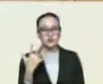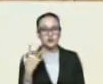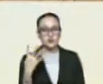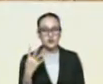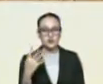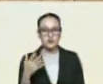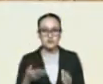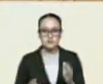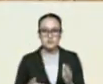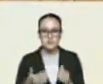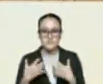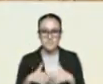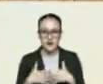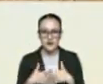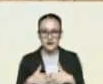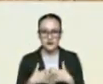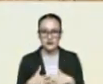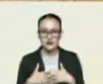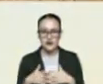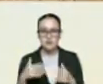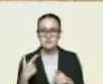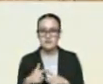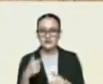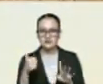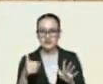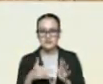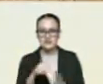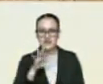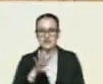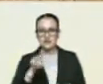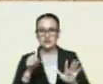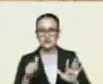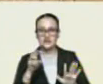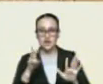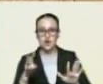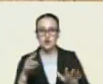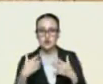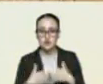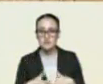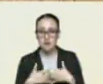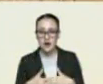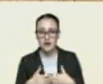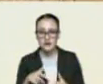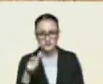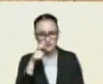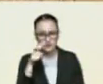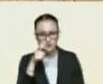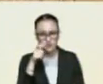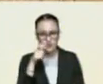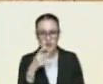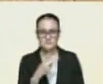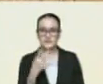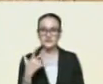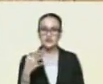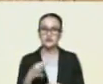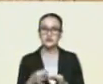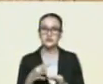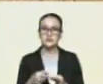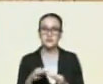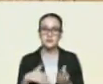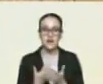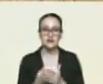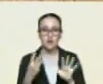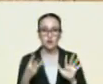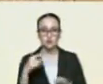votación principales y 6.568 máquinas de contingencia durante el lapso del 25 de septiembre al